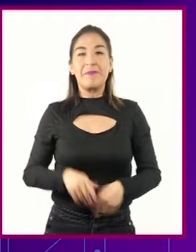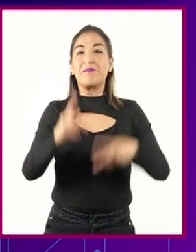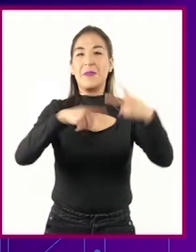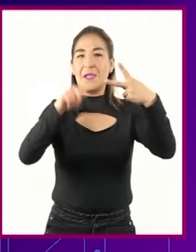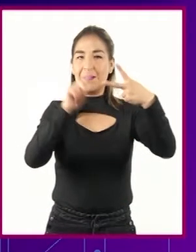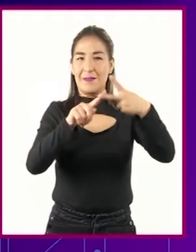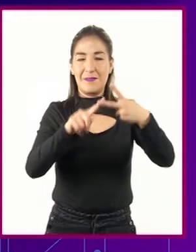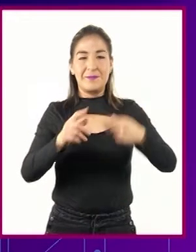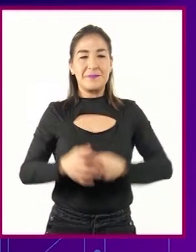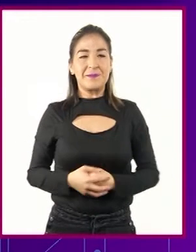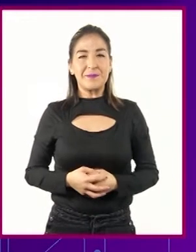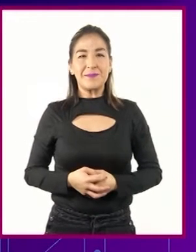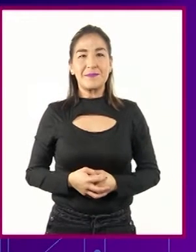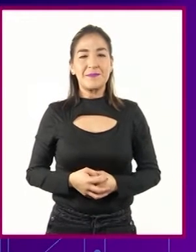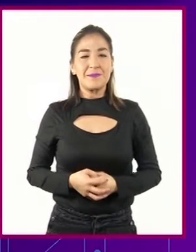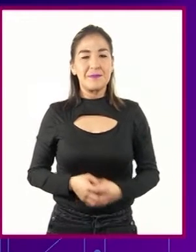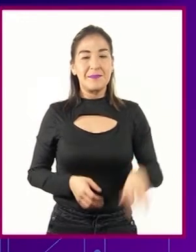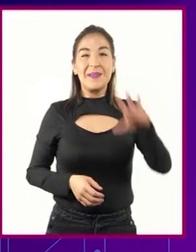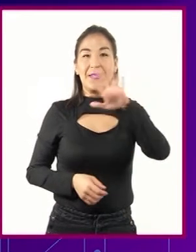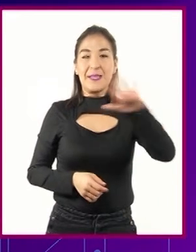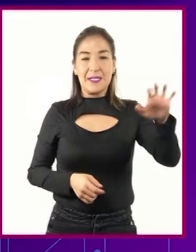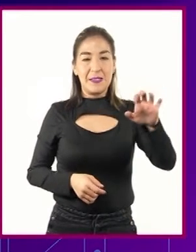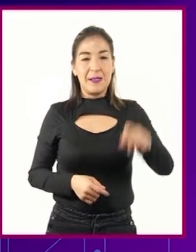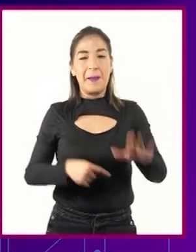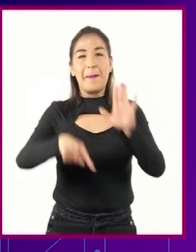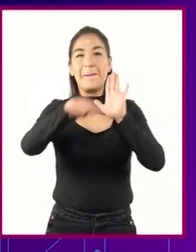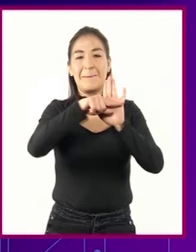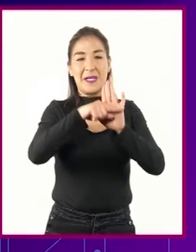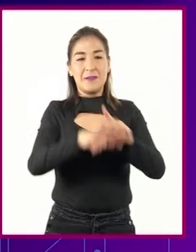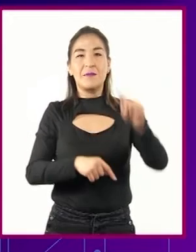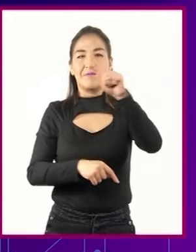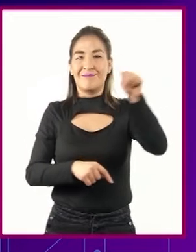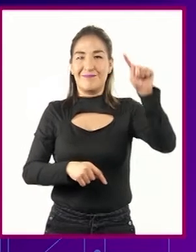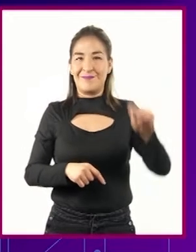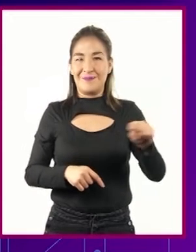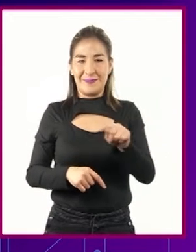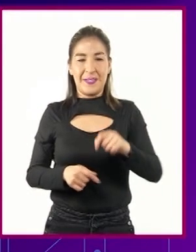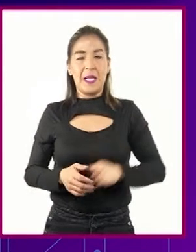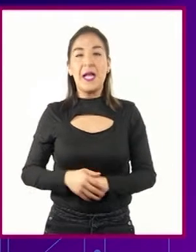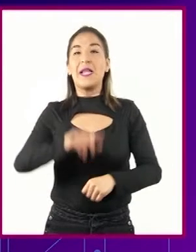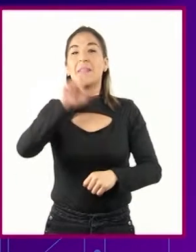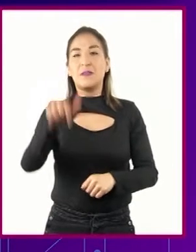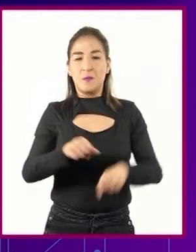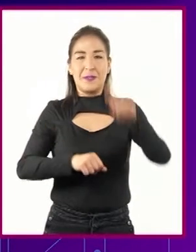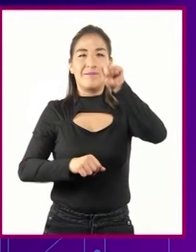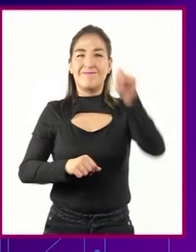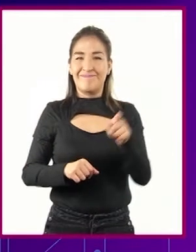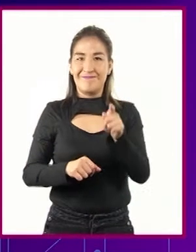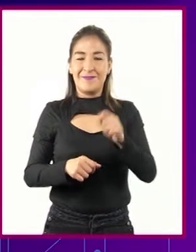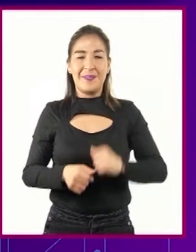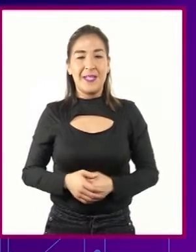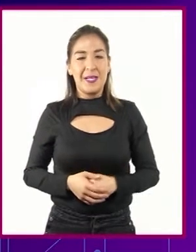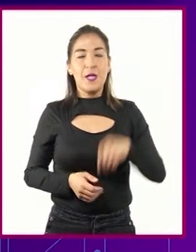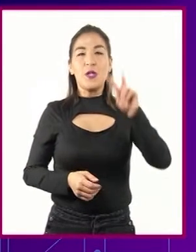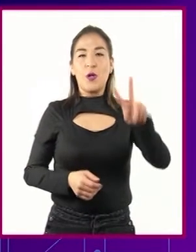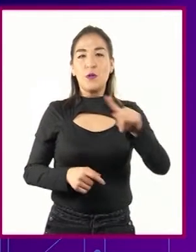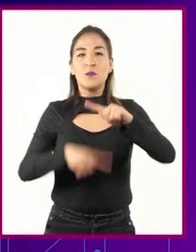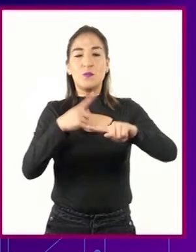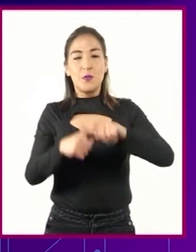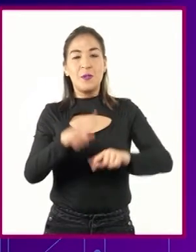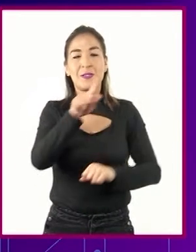segunda operación es 500 menos, se abre un corchete, y luego un paréntesis. 2